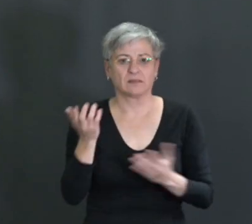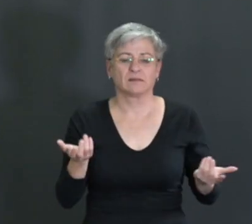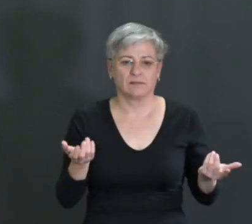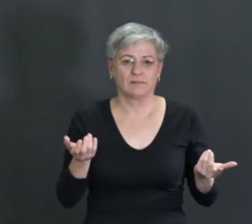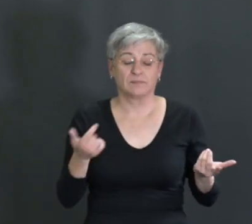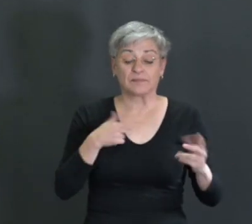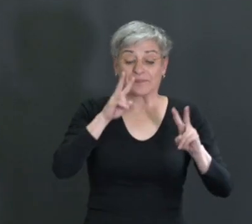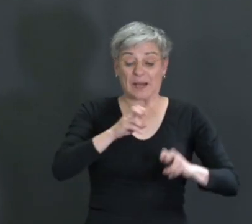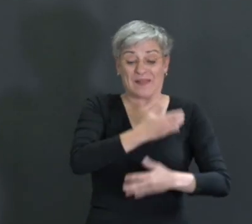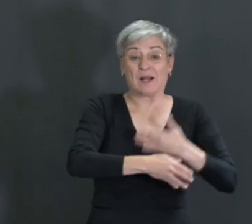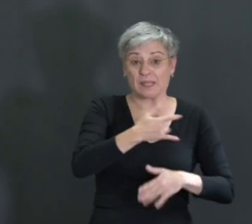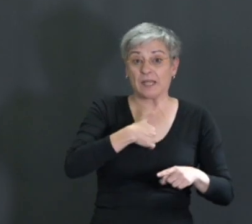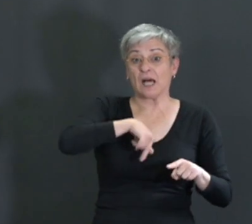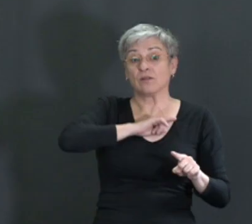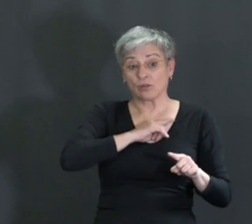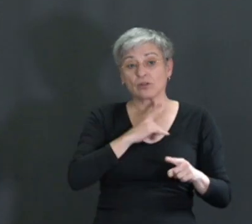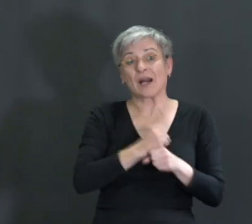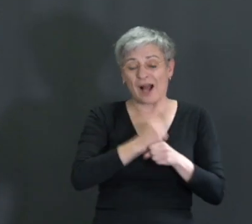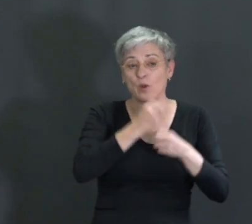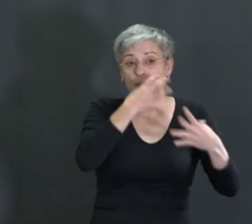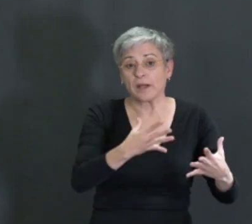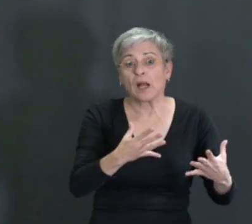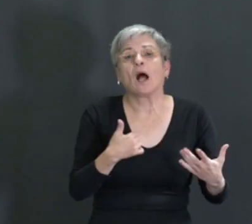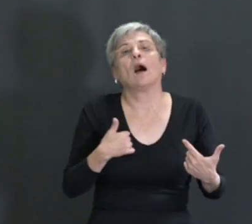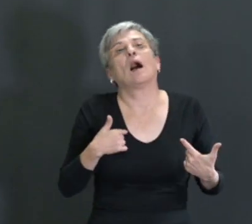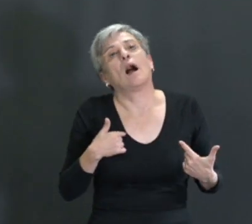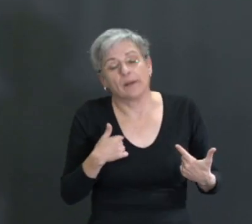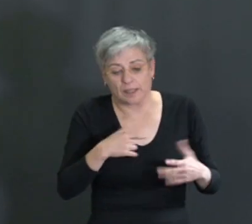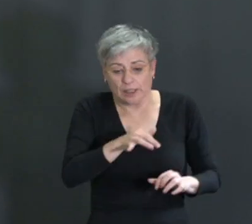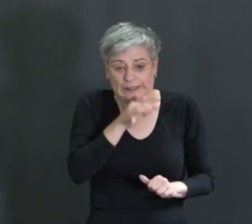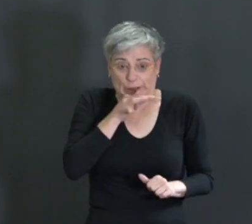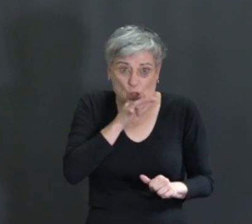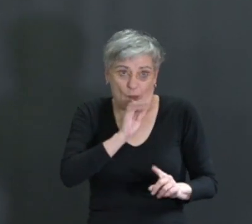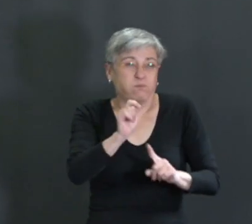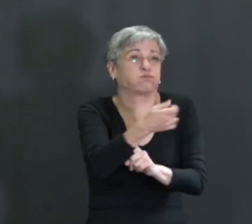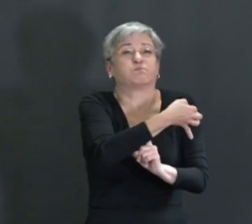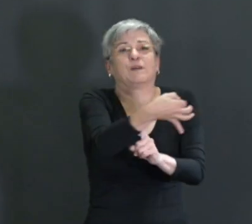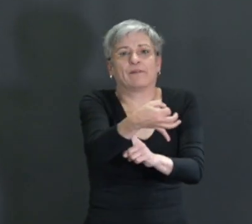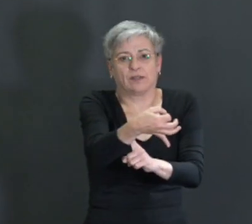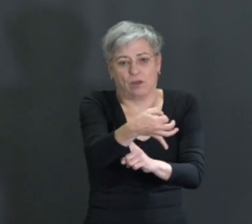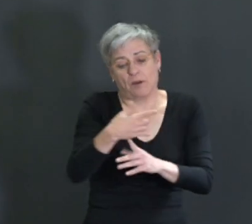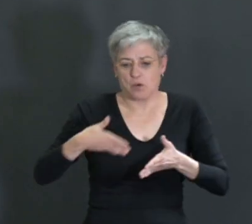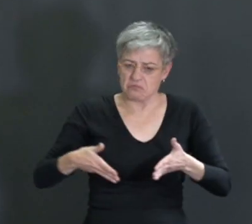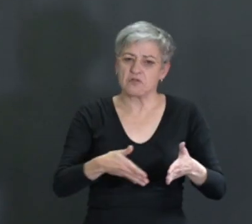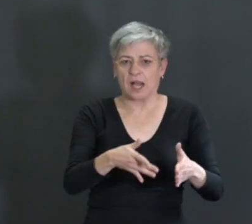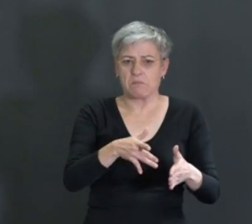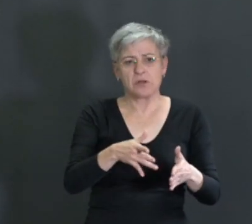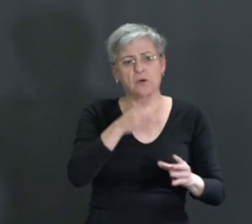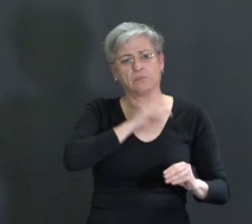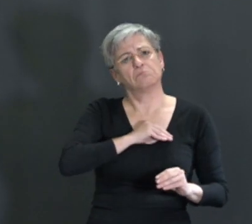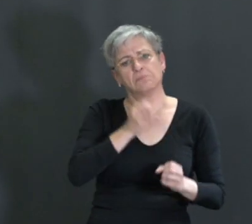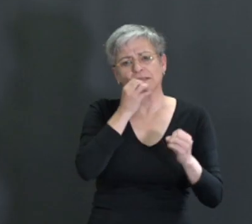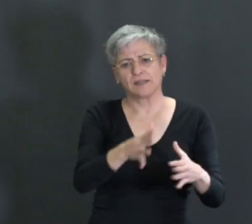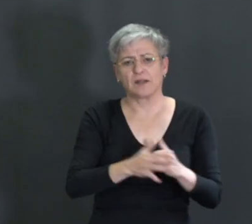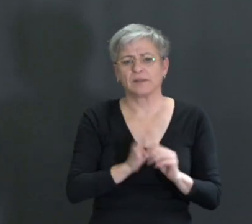bien. Que aún no es donde creo que podemos llegar, cierto, pero que vamos bien, sí.